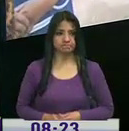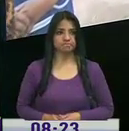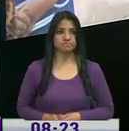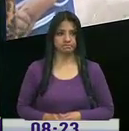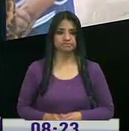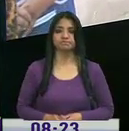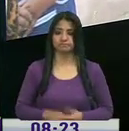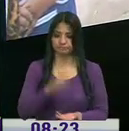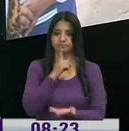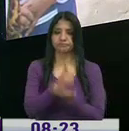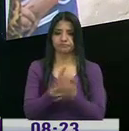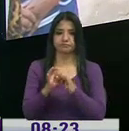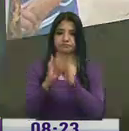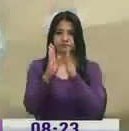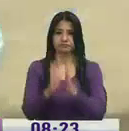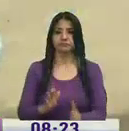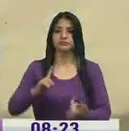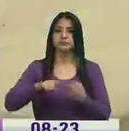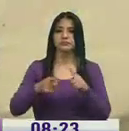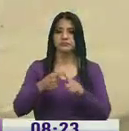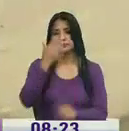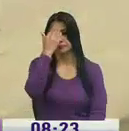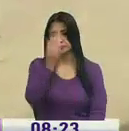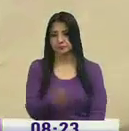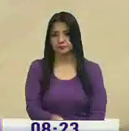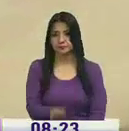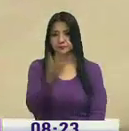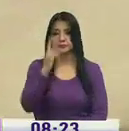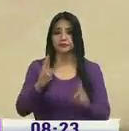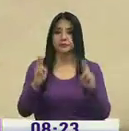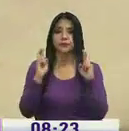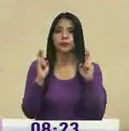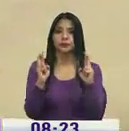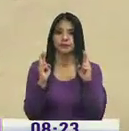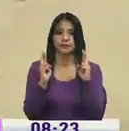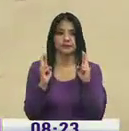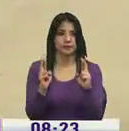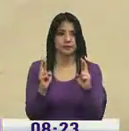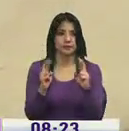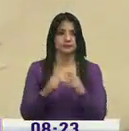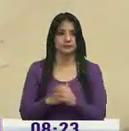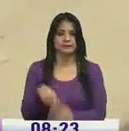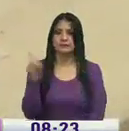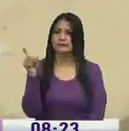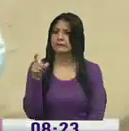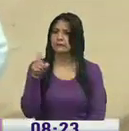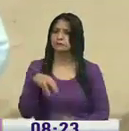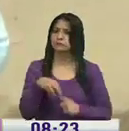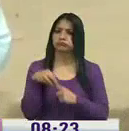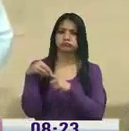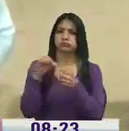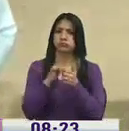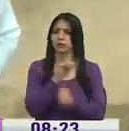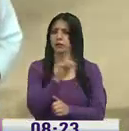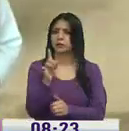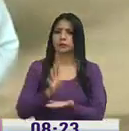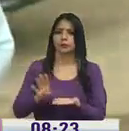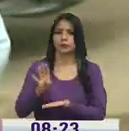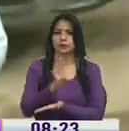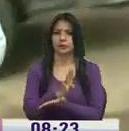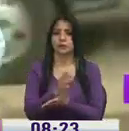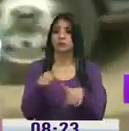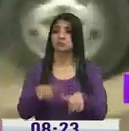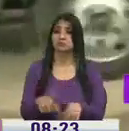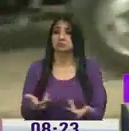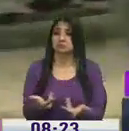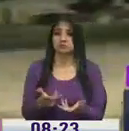Así es, Roberto. Amigos, que tengan un excelente día. Ojalá, porque es una de las necesidades prioritarias de cada uno de los barrios. Yo estoy justamente